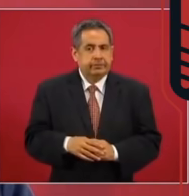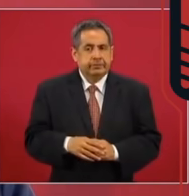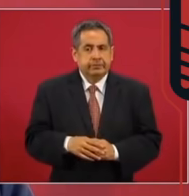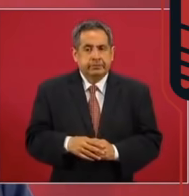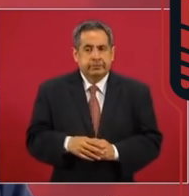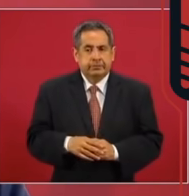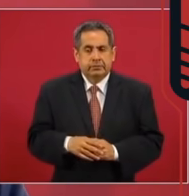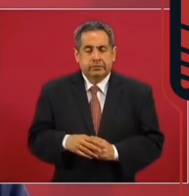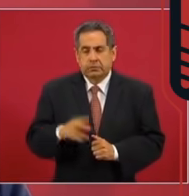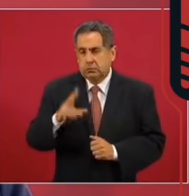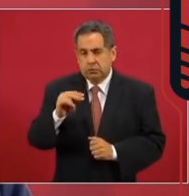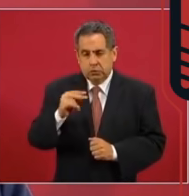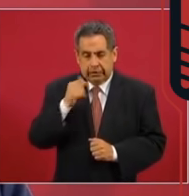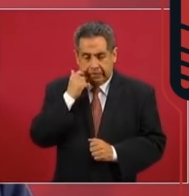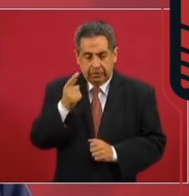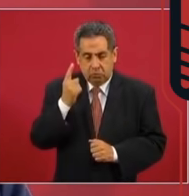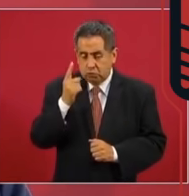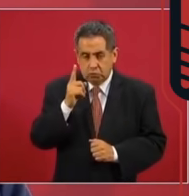no queremos